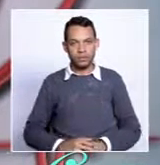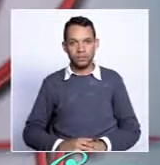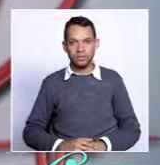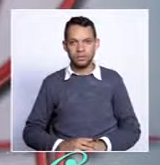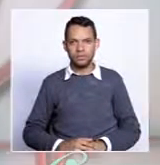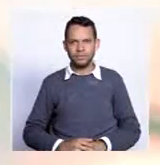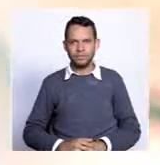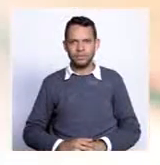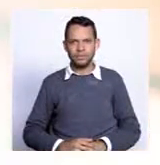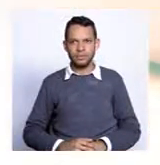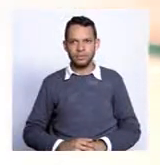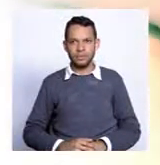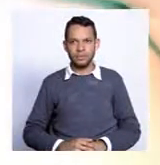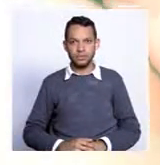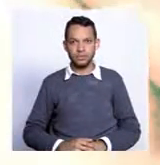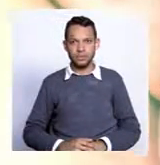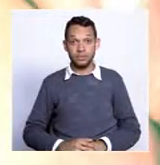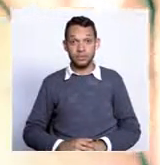i